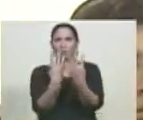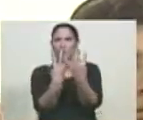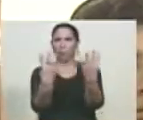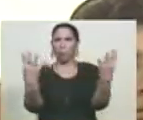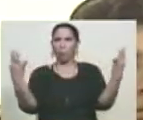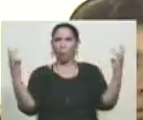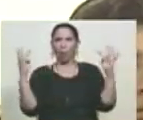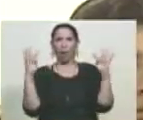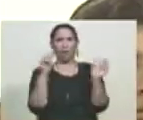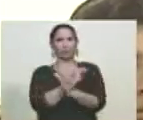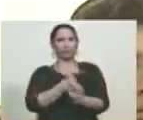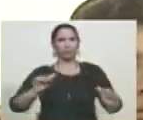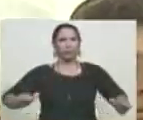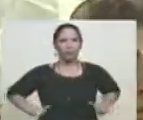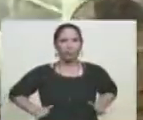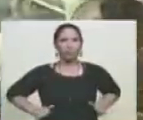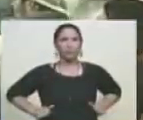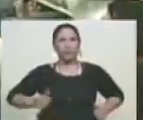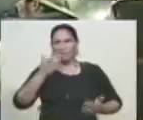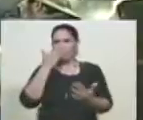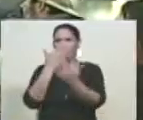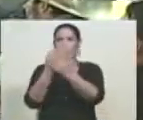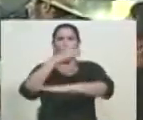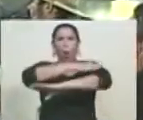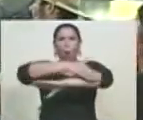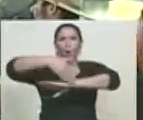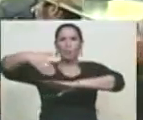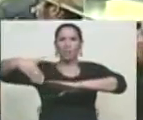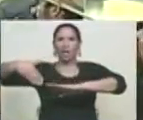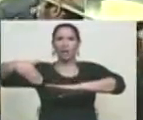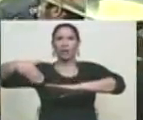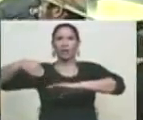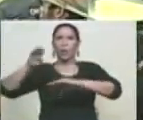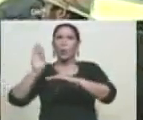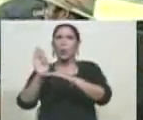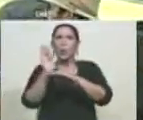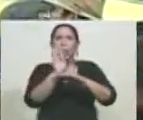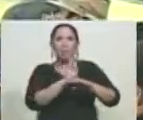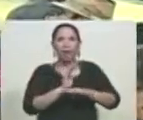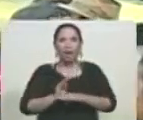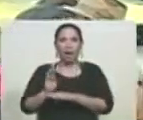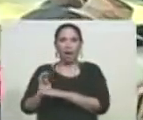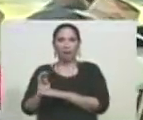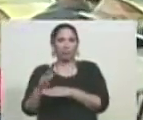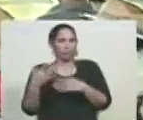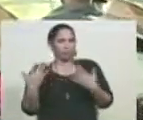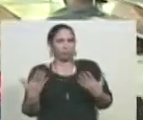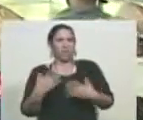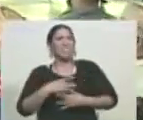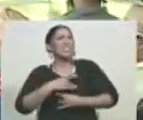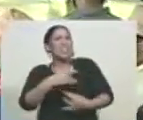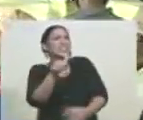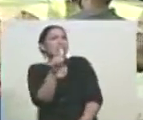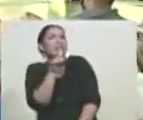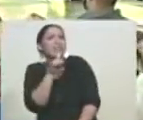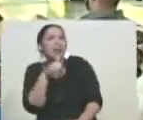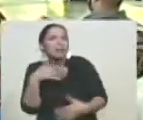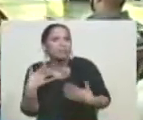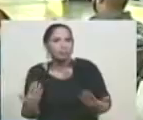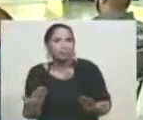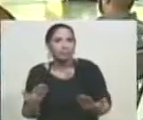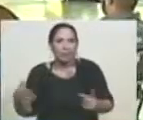tener nuestros militares en las fronteras. Los tienen cuidando un fondo, ¿para intereses de quién?